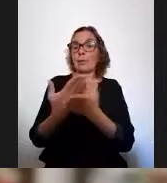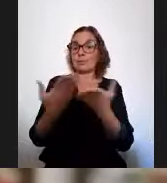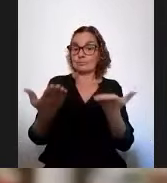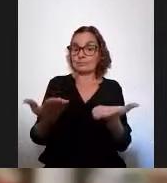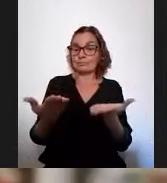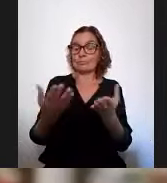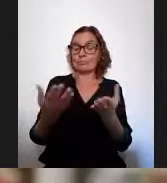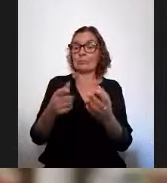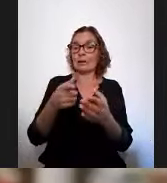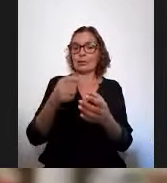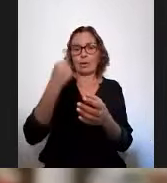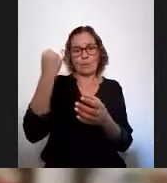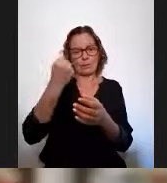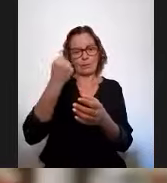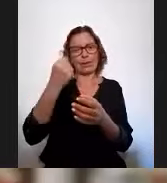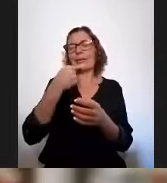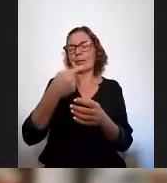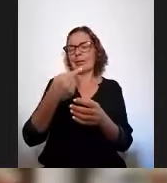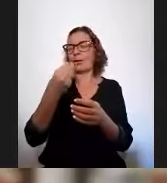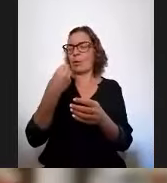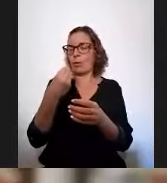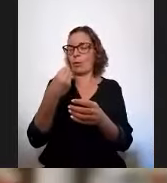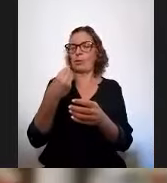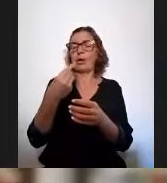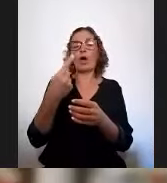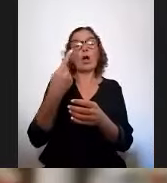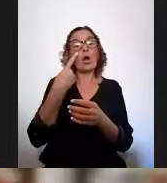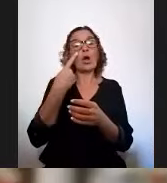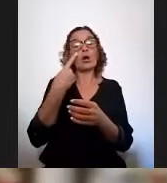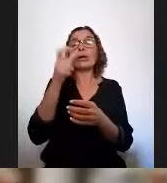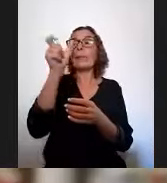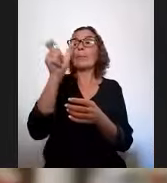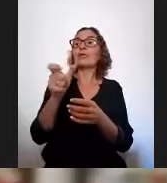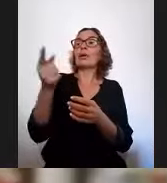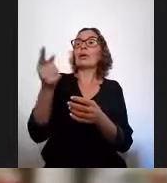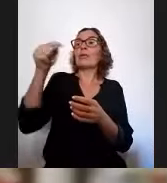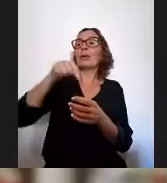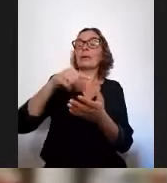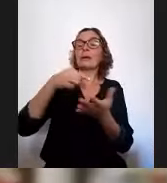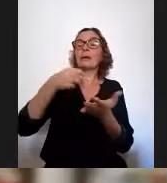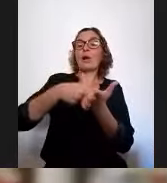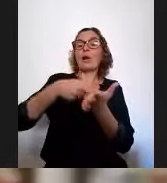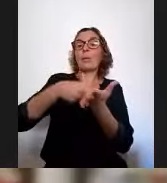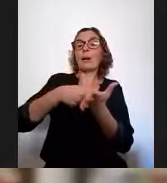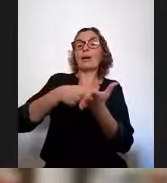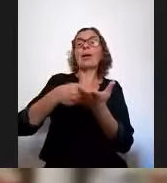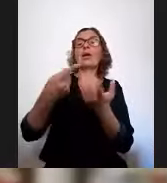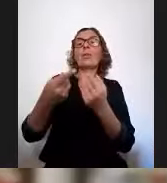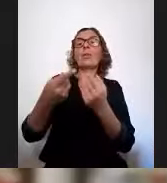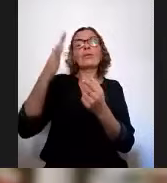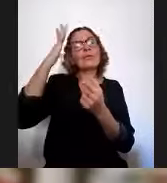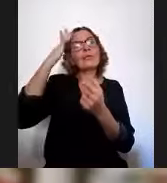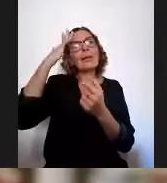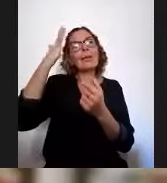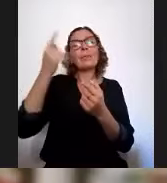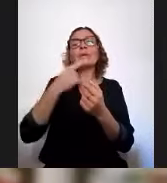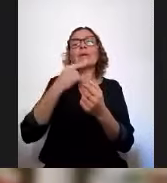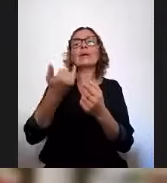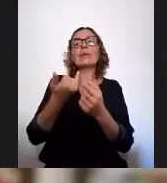clave definirla. Conocer a los clientes, delimitarnos, saber cuál es el segmento